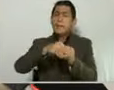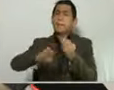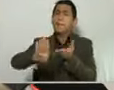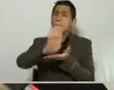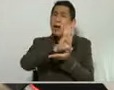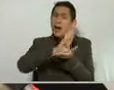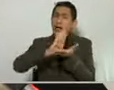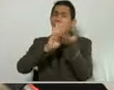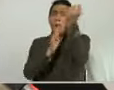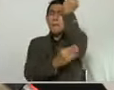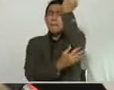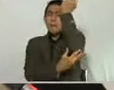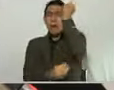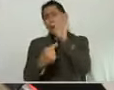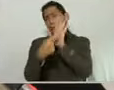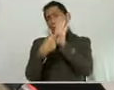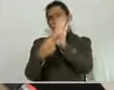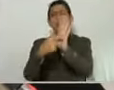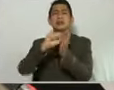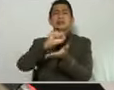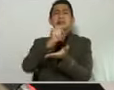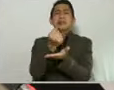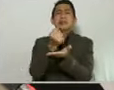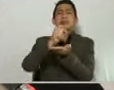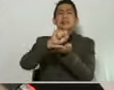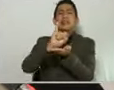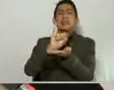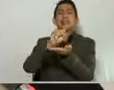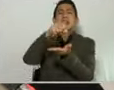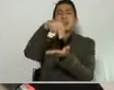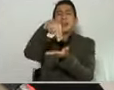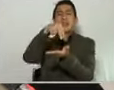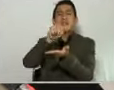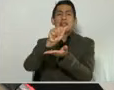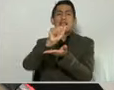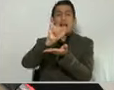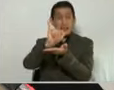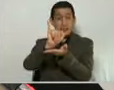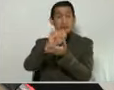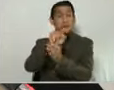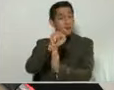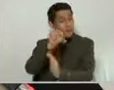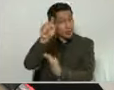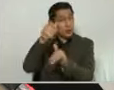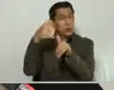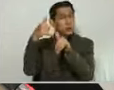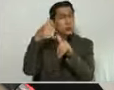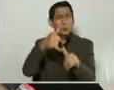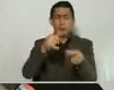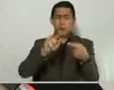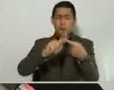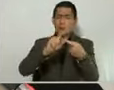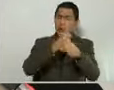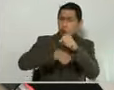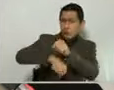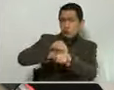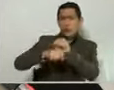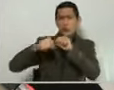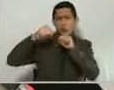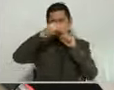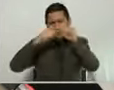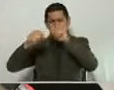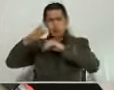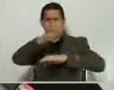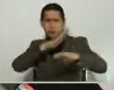pobres. Ejemplo, Monte Sinaí, un complejo deportivo gigantesco, donde tienen desde fútbol, box, artes